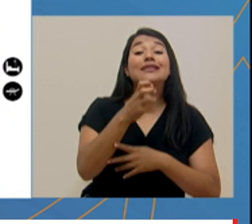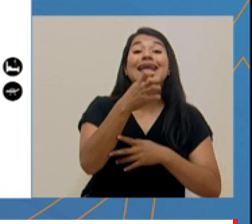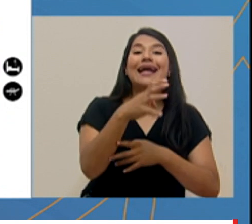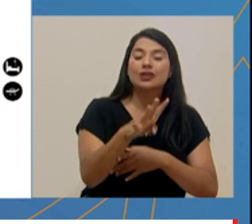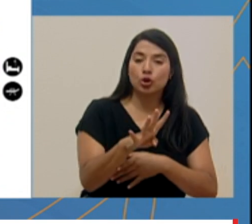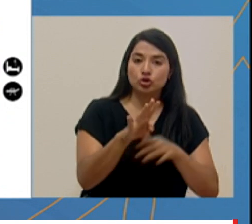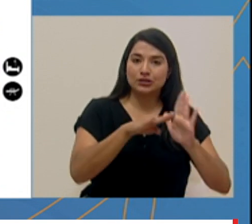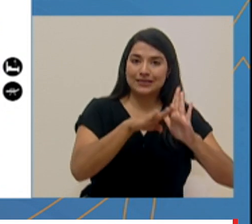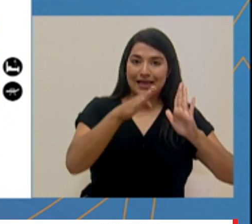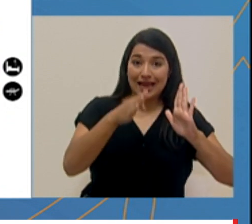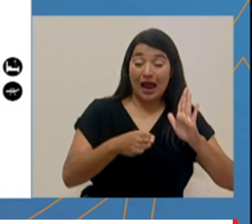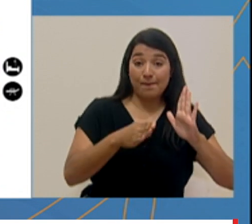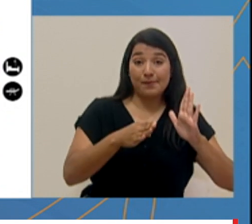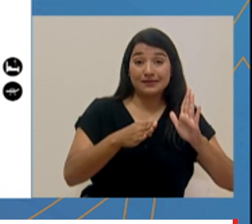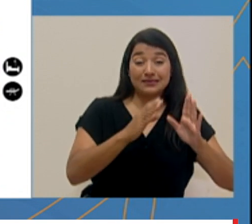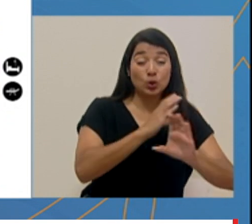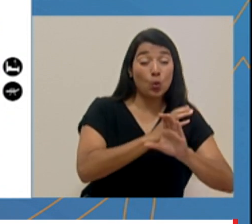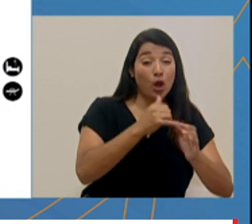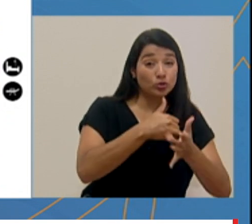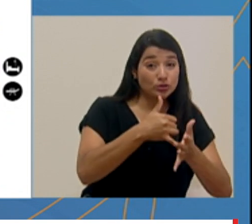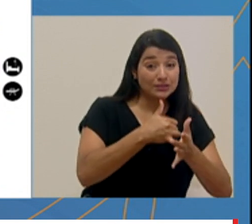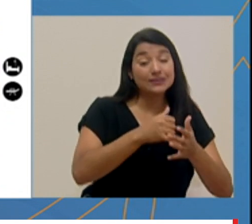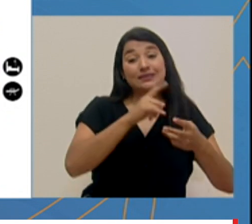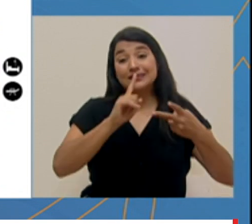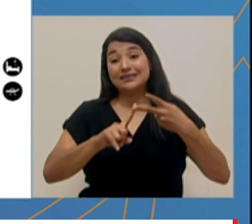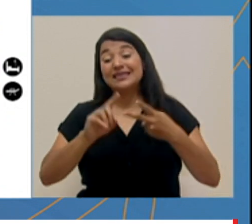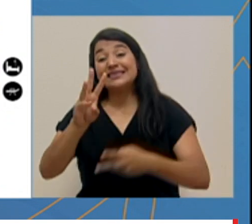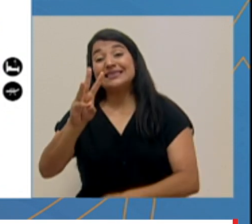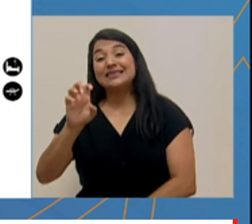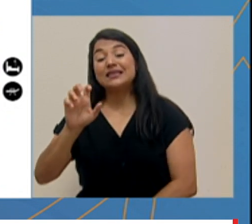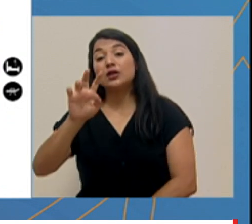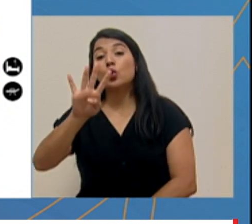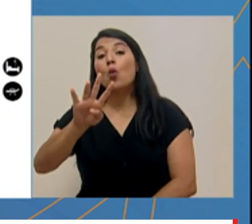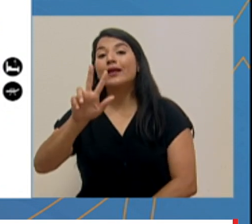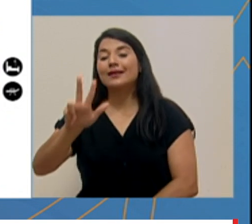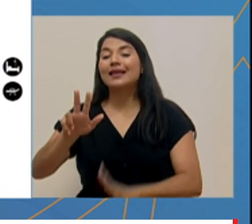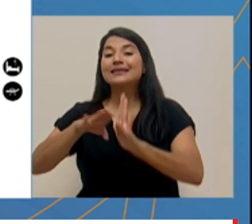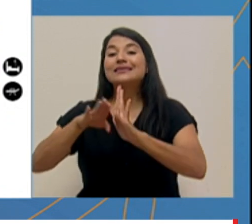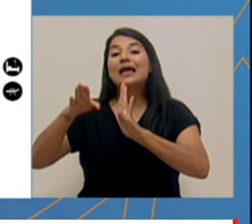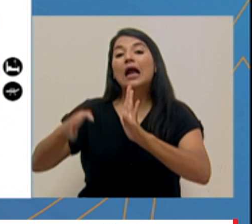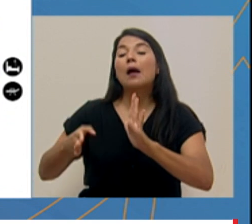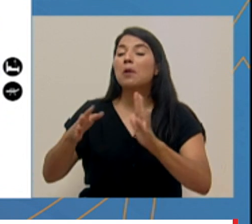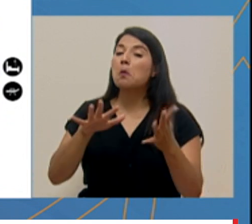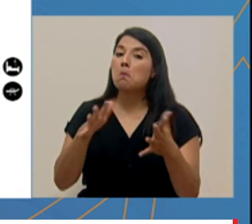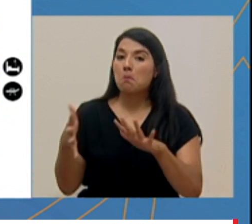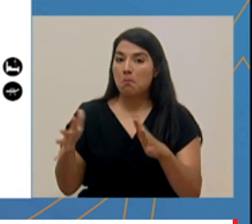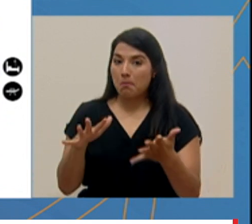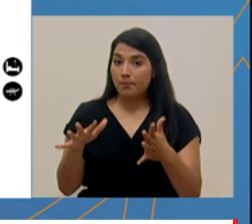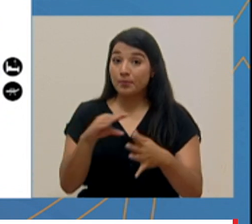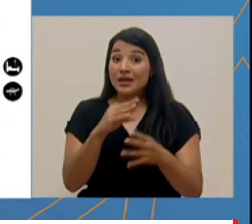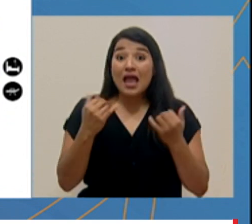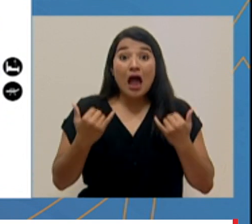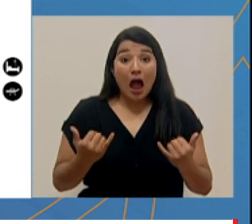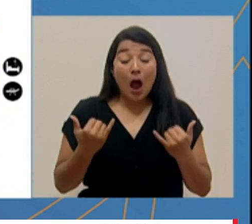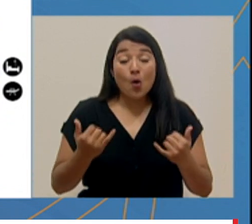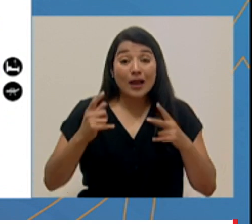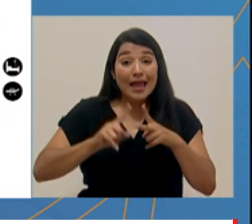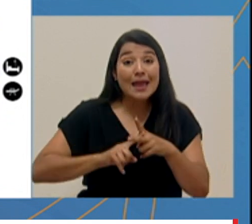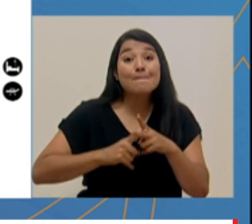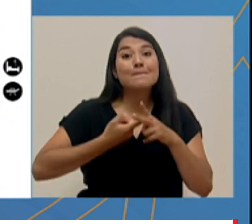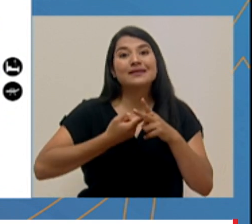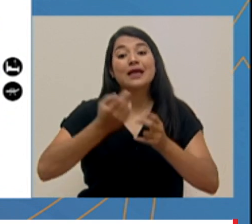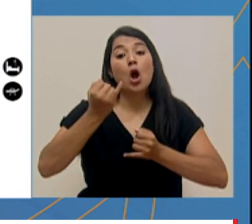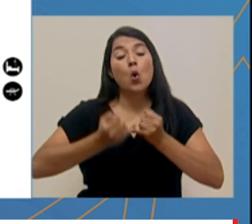214 camas UCI y 643 camas moderadas, y estamos ya ingresando a